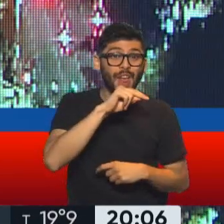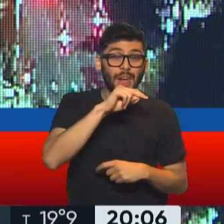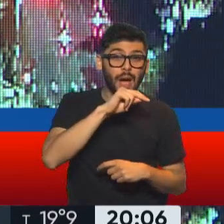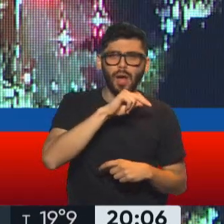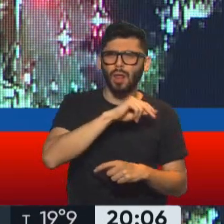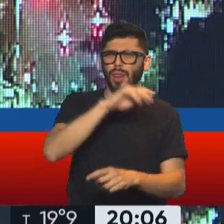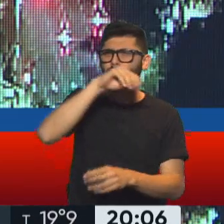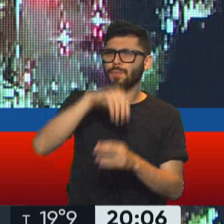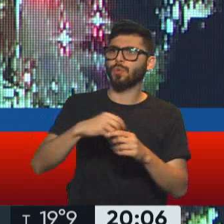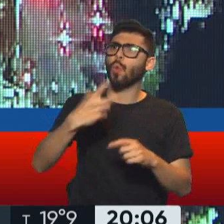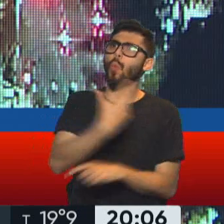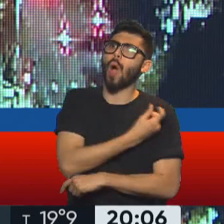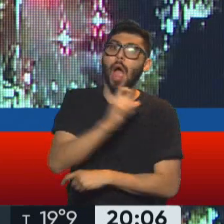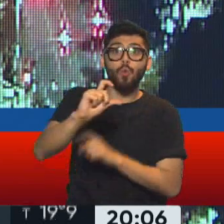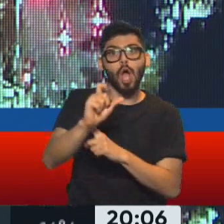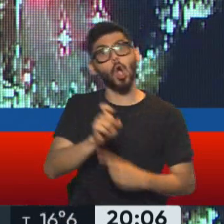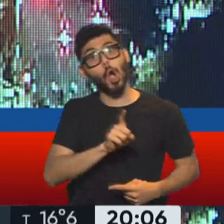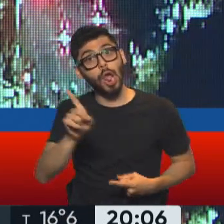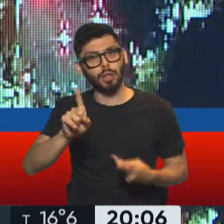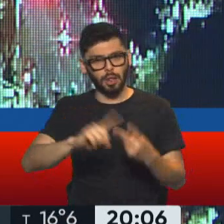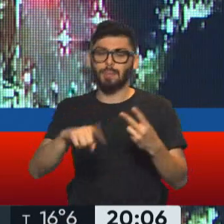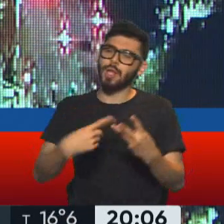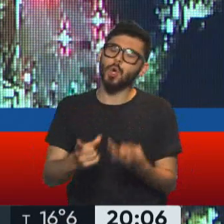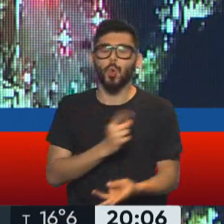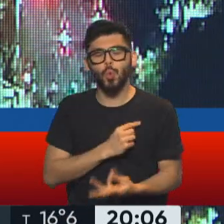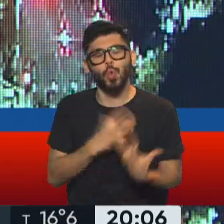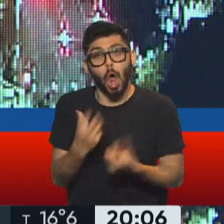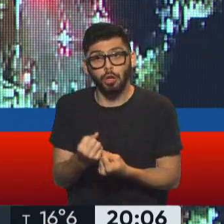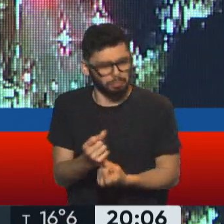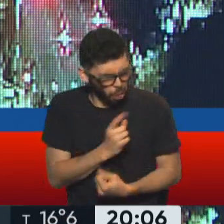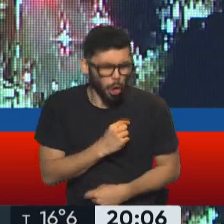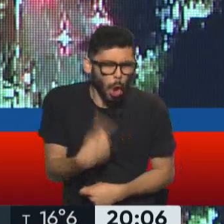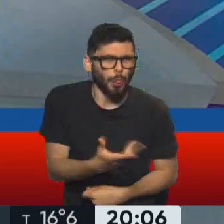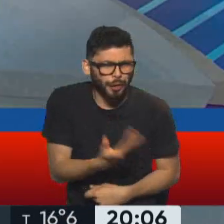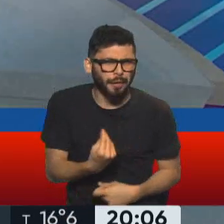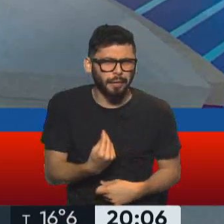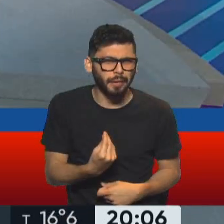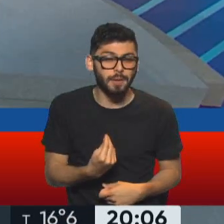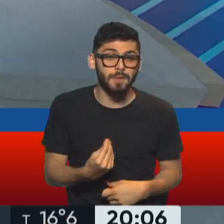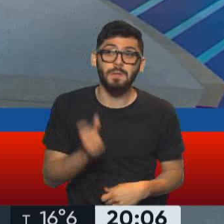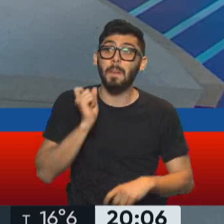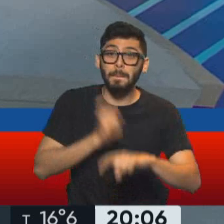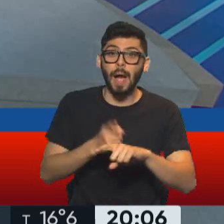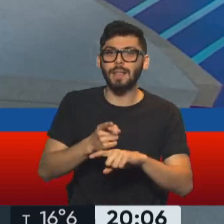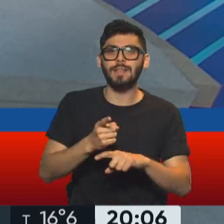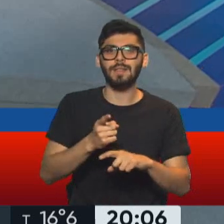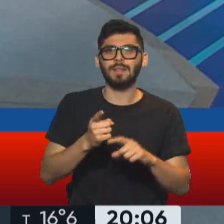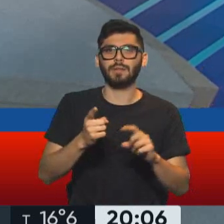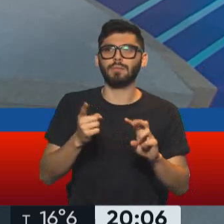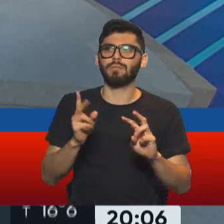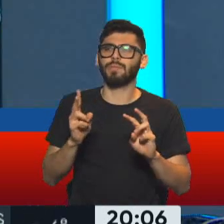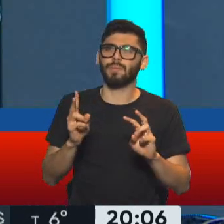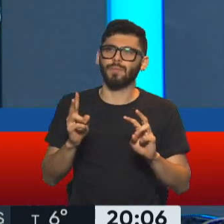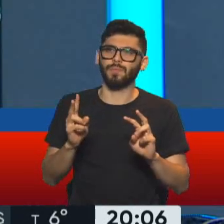trabajar contra las vacunas y después decir que se suman al dolor. ¿A qué dolor se suman? Y dar un pésame y sumar un tema. Cuando